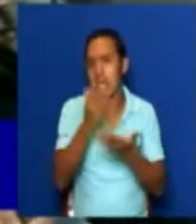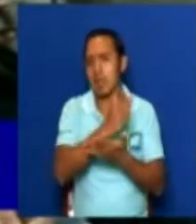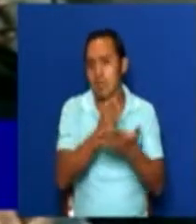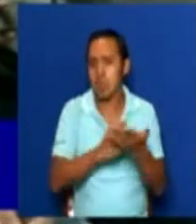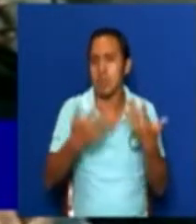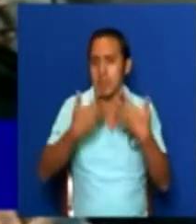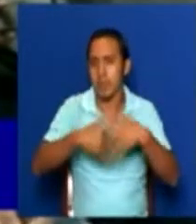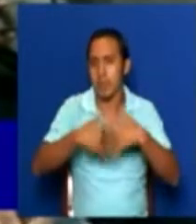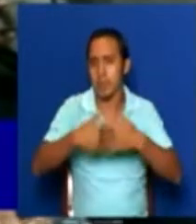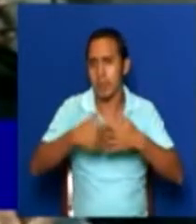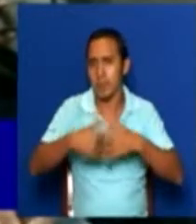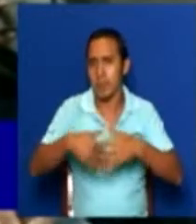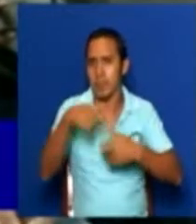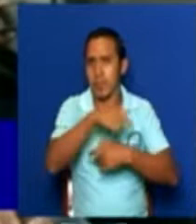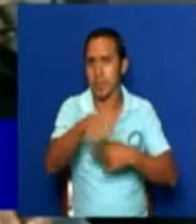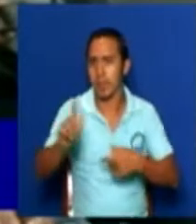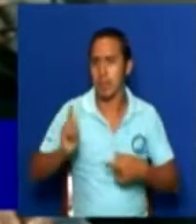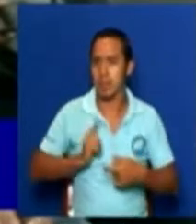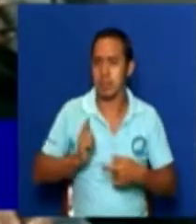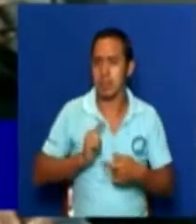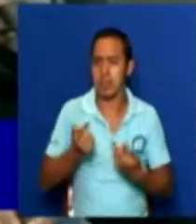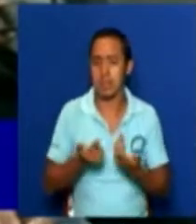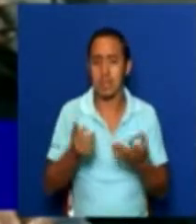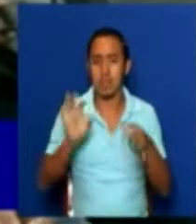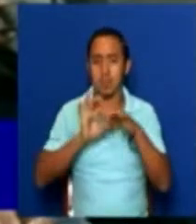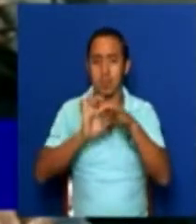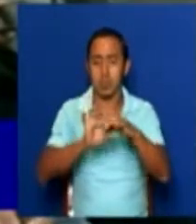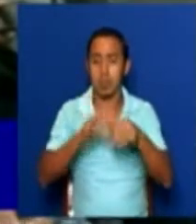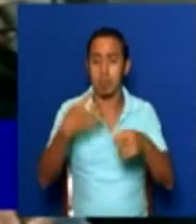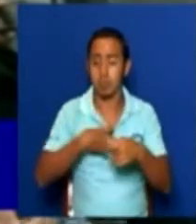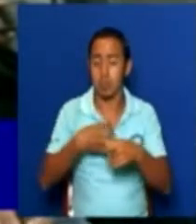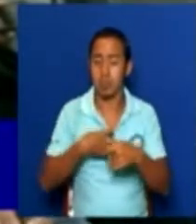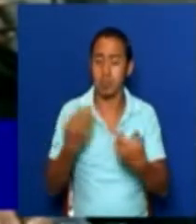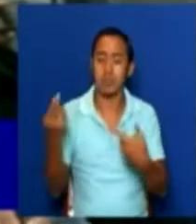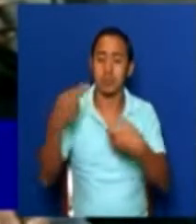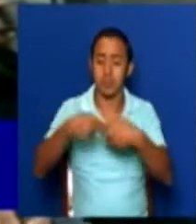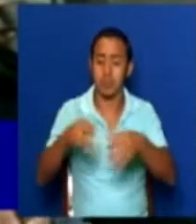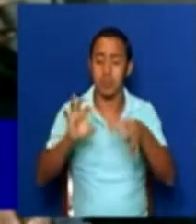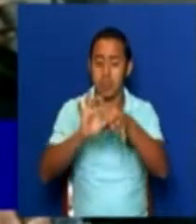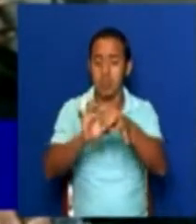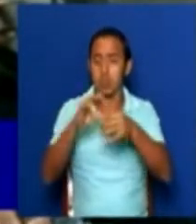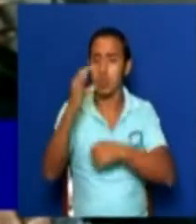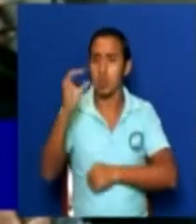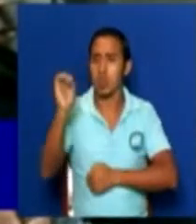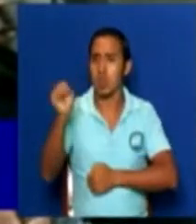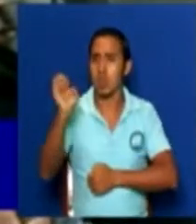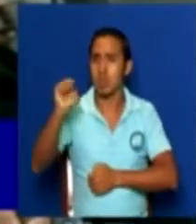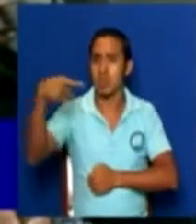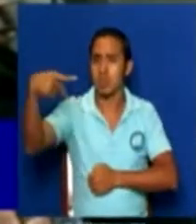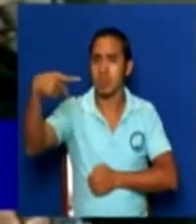las empresas que están, digamos, afiliadas o organizadas dentro del COSEP.